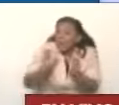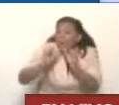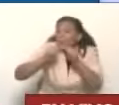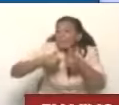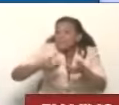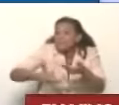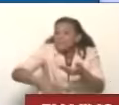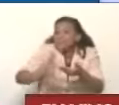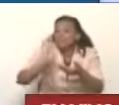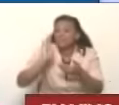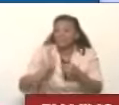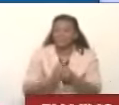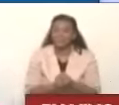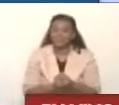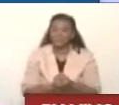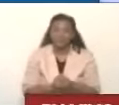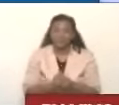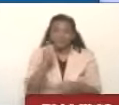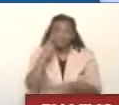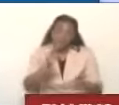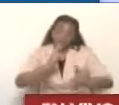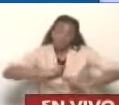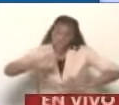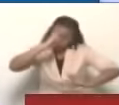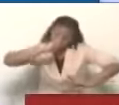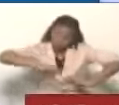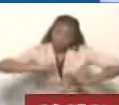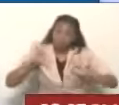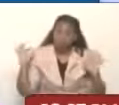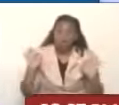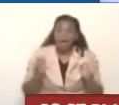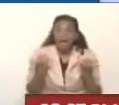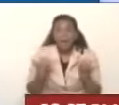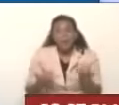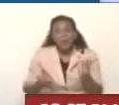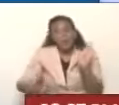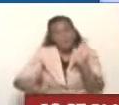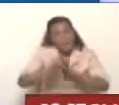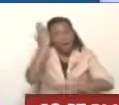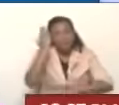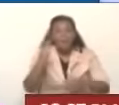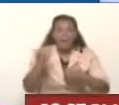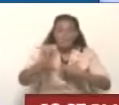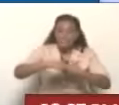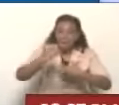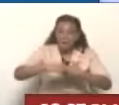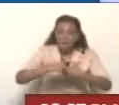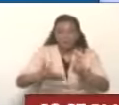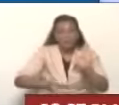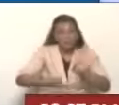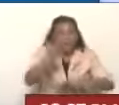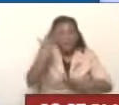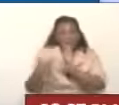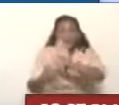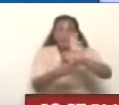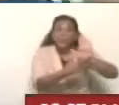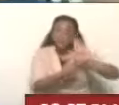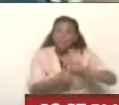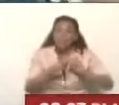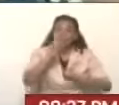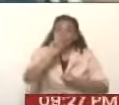empezandito nada más, para que respeten. Entonces nos vamos para Maracaibo, queremos mostrarles a